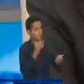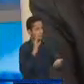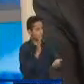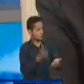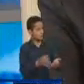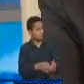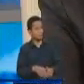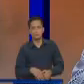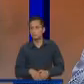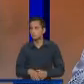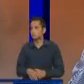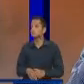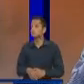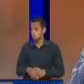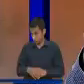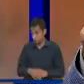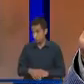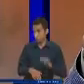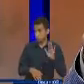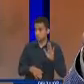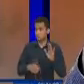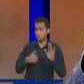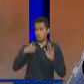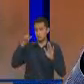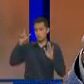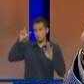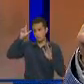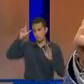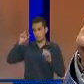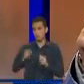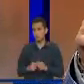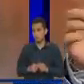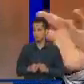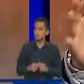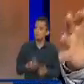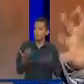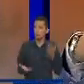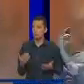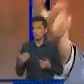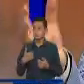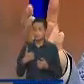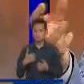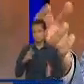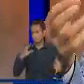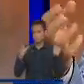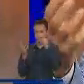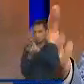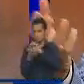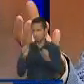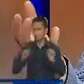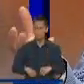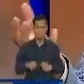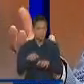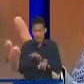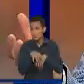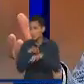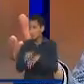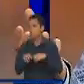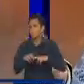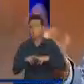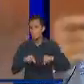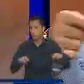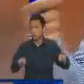entonces? Sí, siempre que se lo haga con lógica, porque nosotros también podríamos optar por el otro lado, que sería la producción agrícola